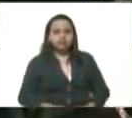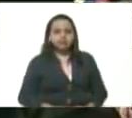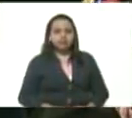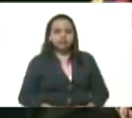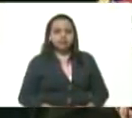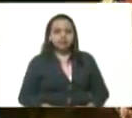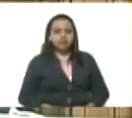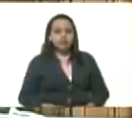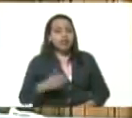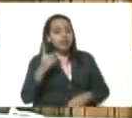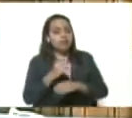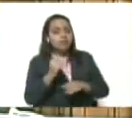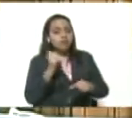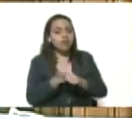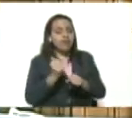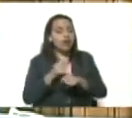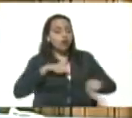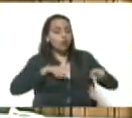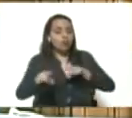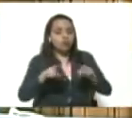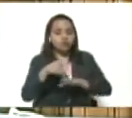que funcione toda la coordinación